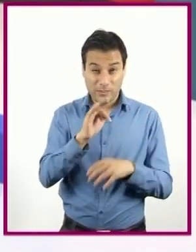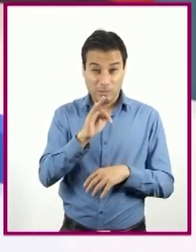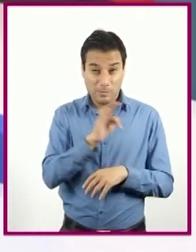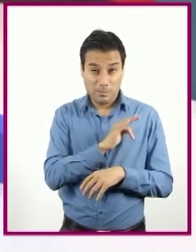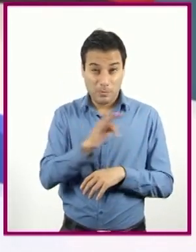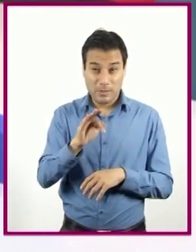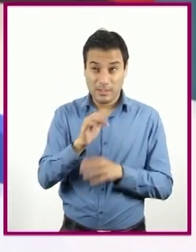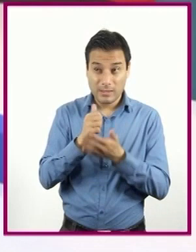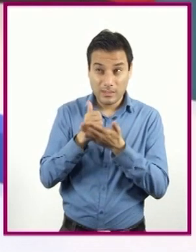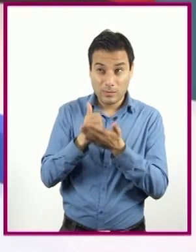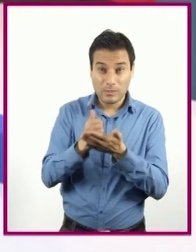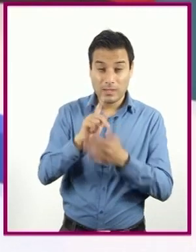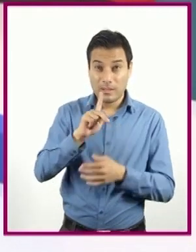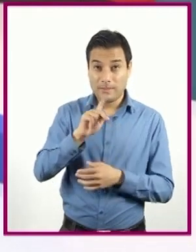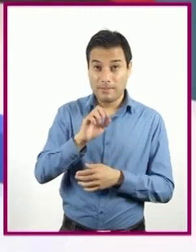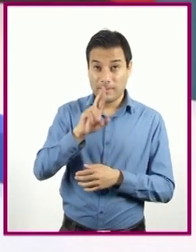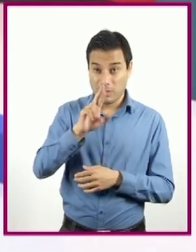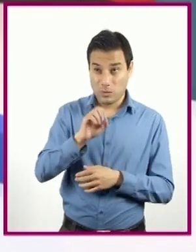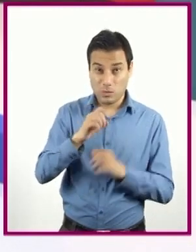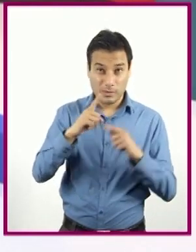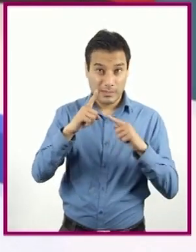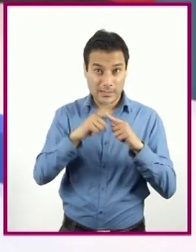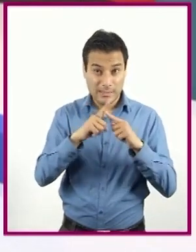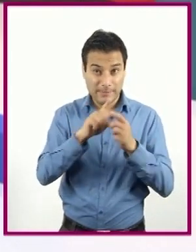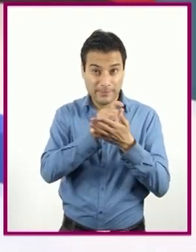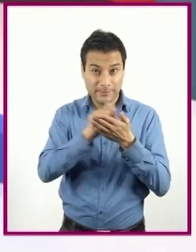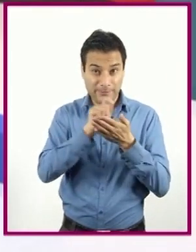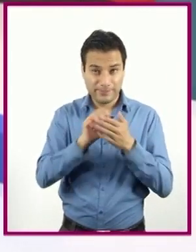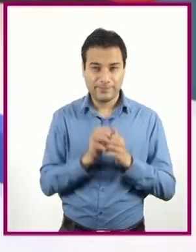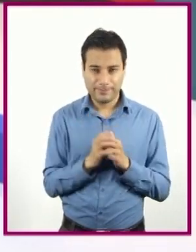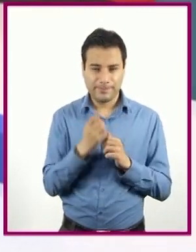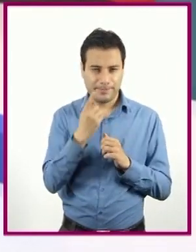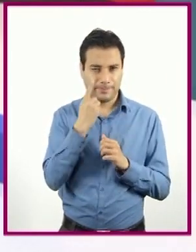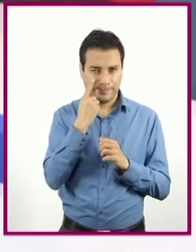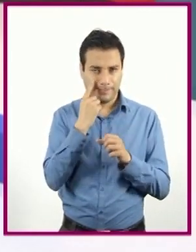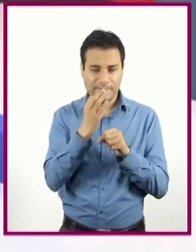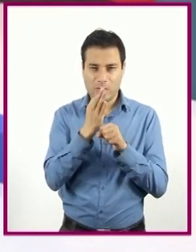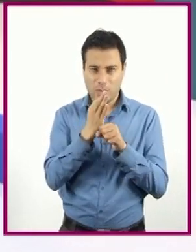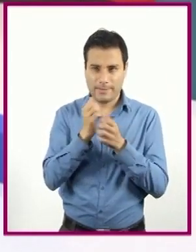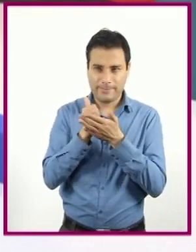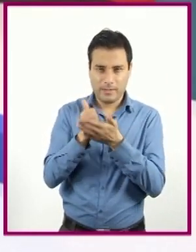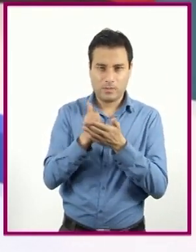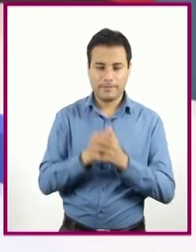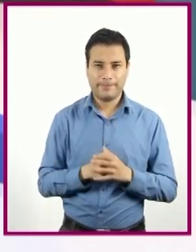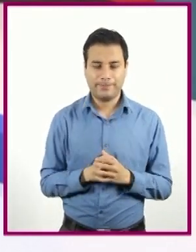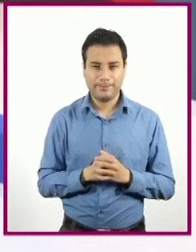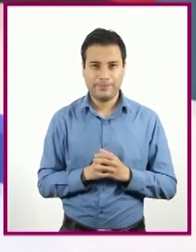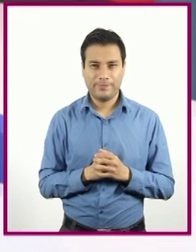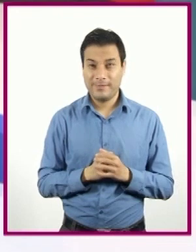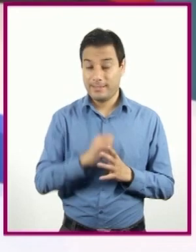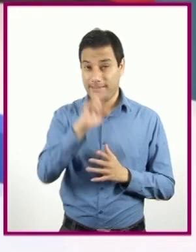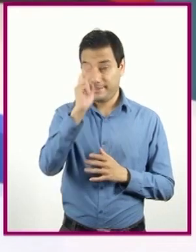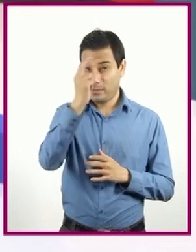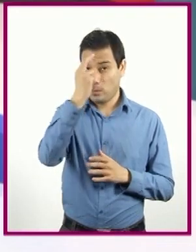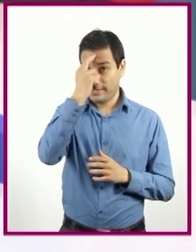tarea? Las y los invito a que trabajemos juntos en la actividad de Pedro. Como